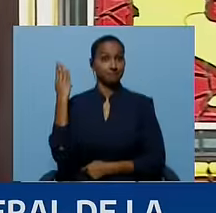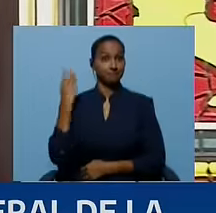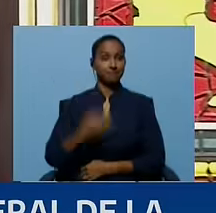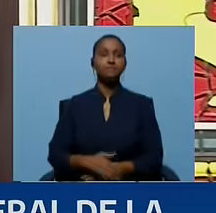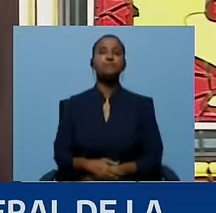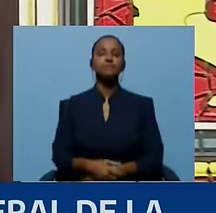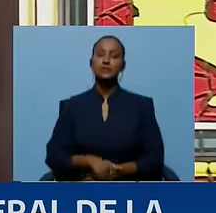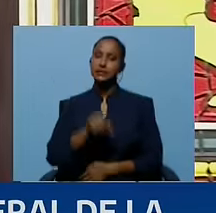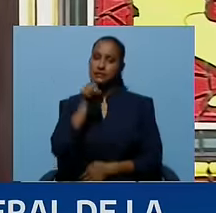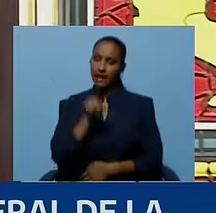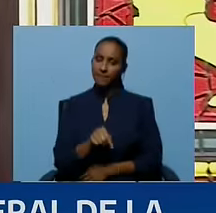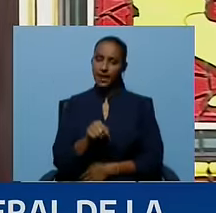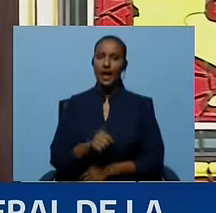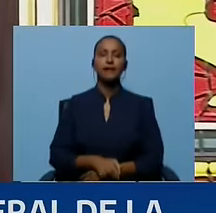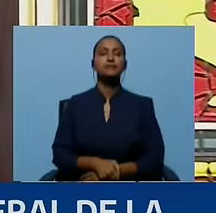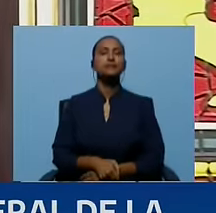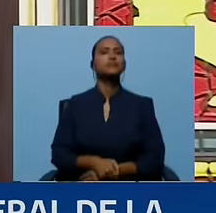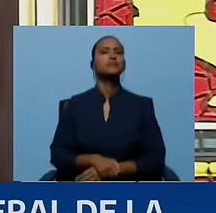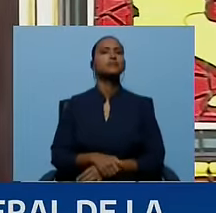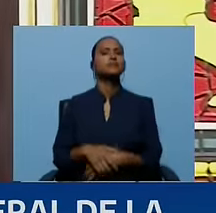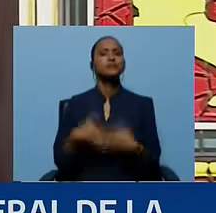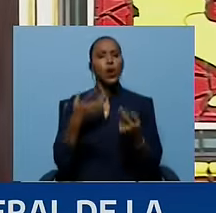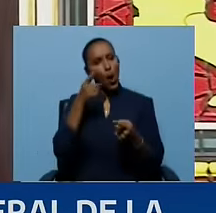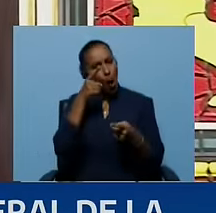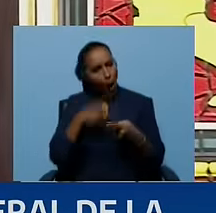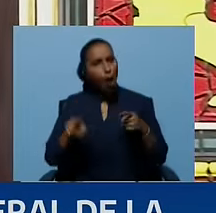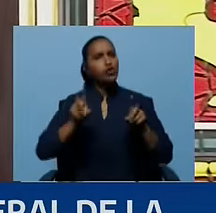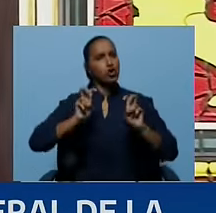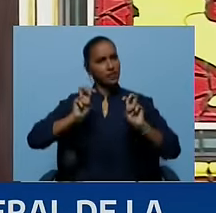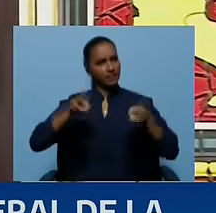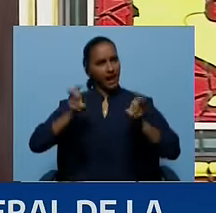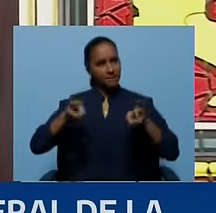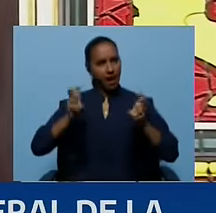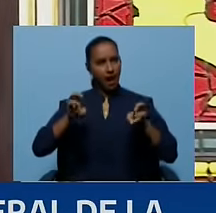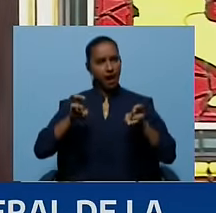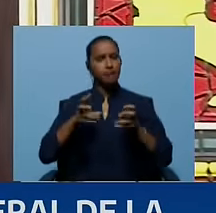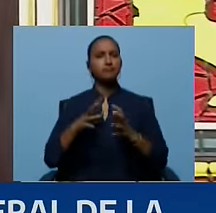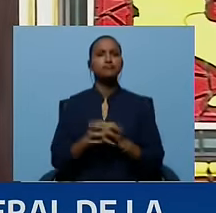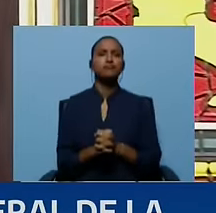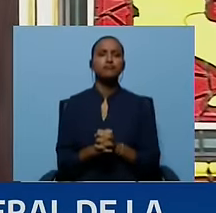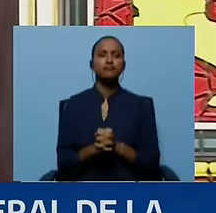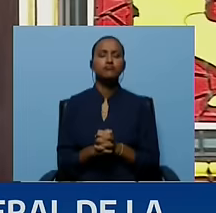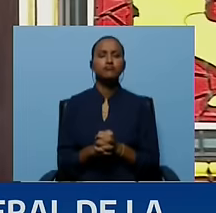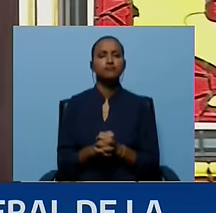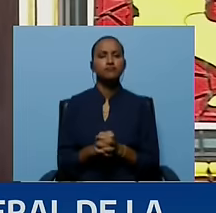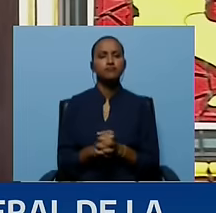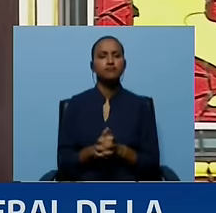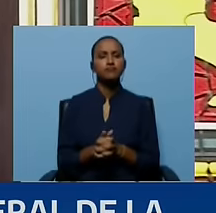Igualmente, en uno de los motores que yo llamo el motor,